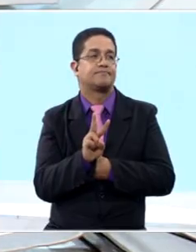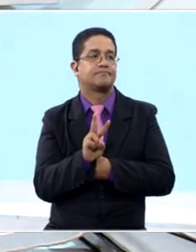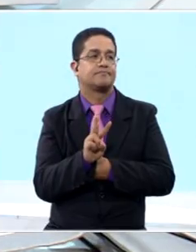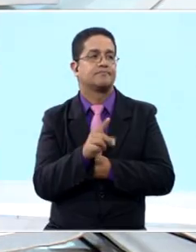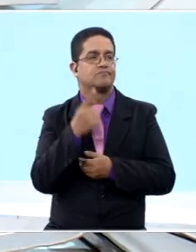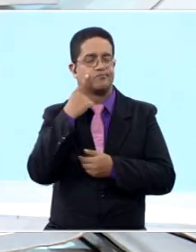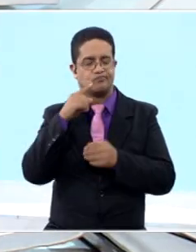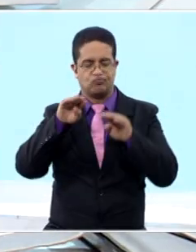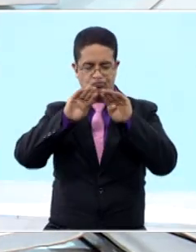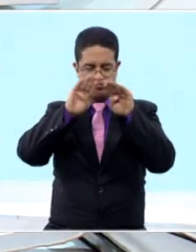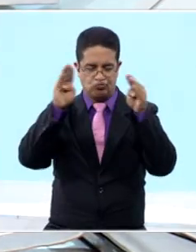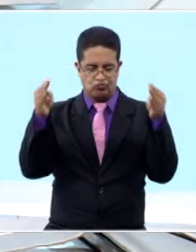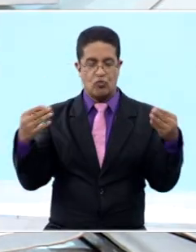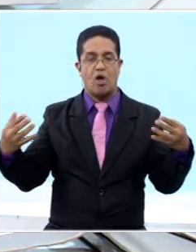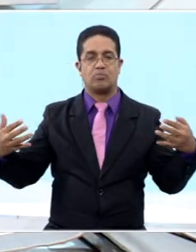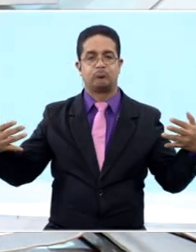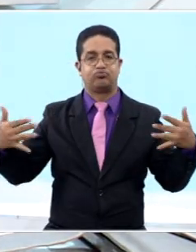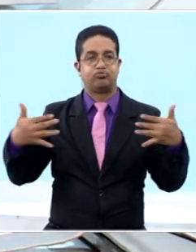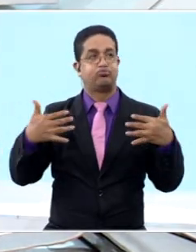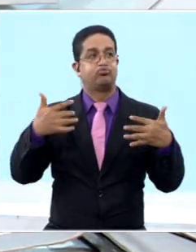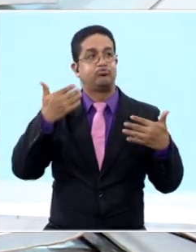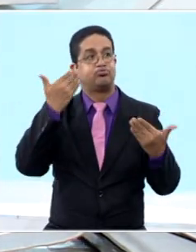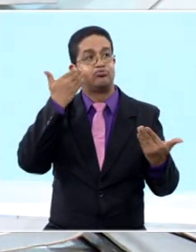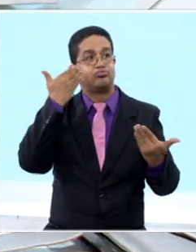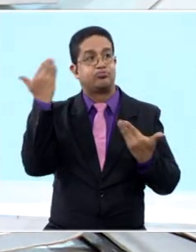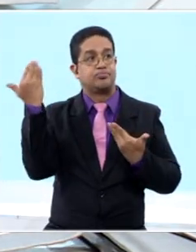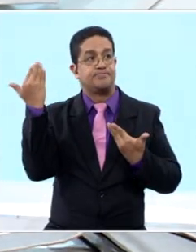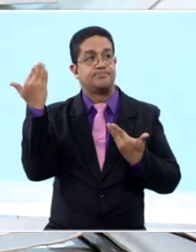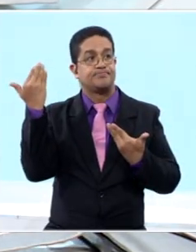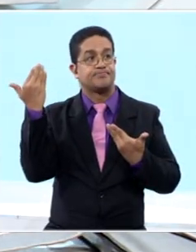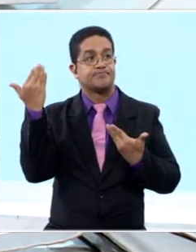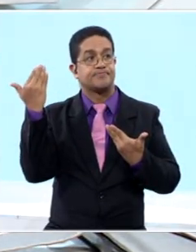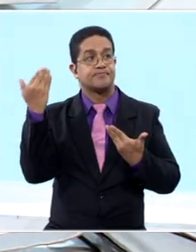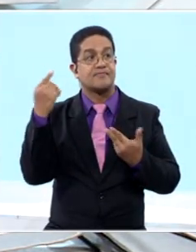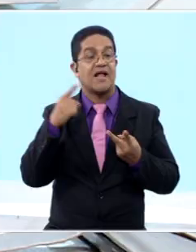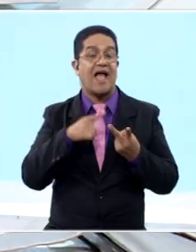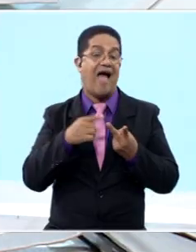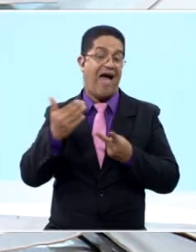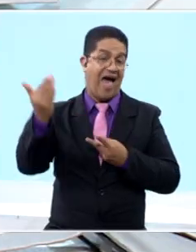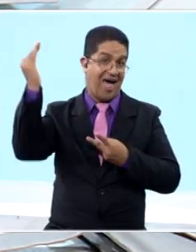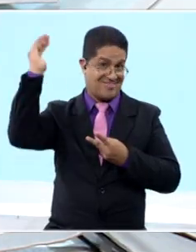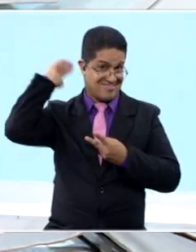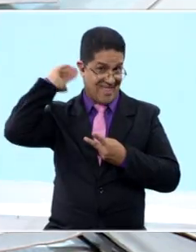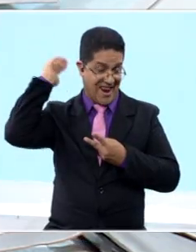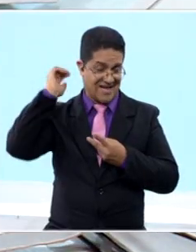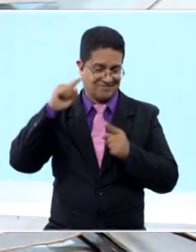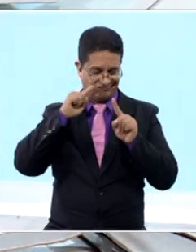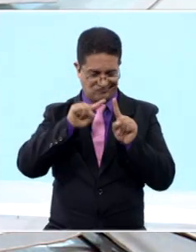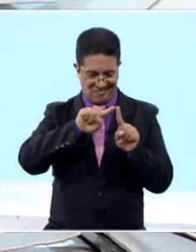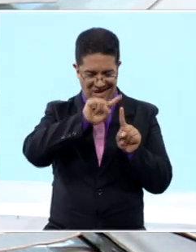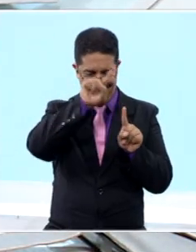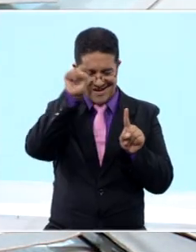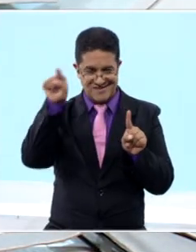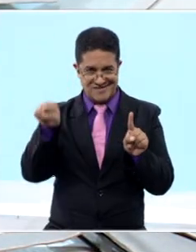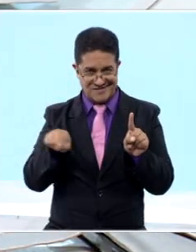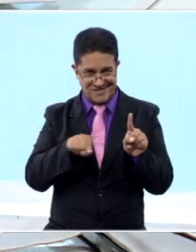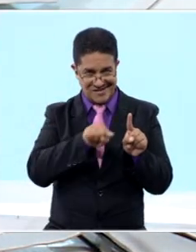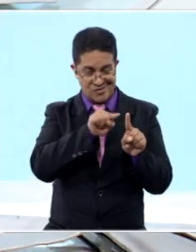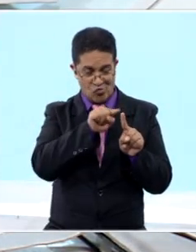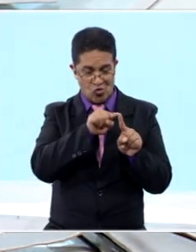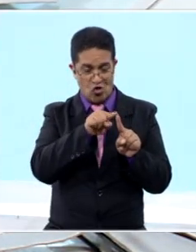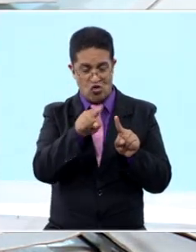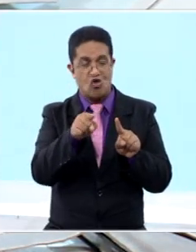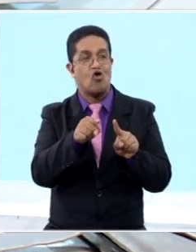cámara que tiene dos cabezales, que son los primeros dispositivos que conseguimos acá, y atrás de nosotros, en ese círculo, en ese anillo que parece una dona,